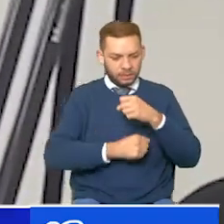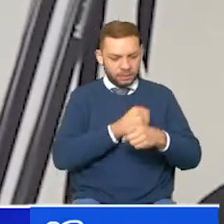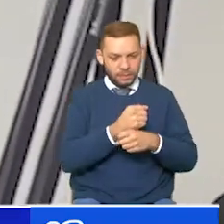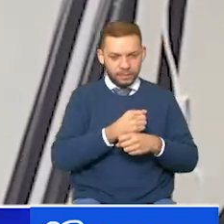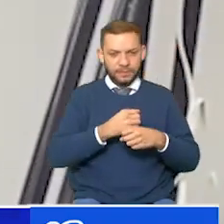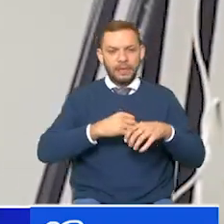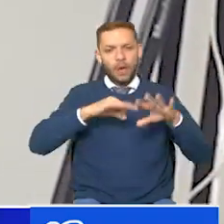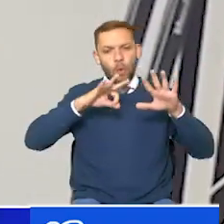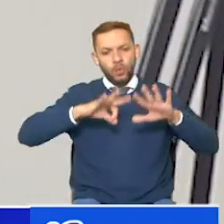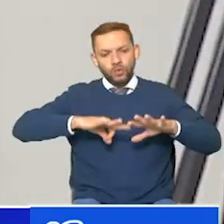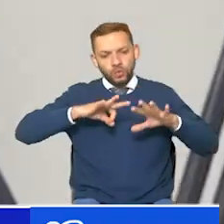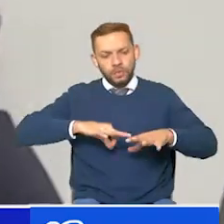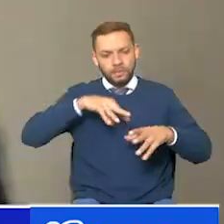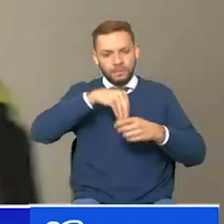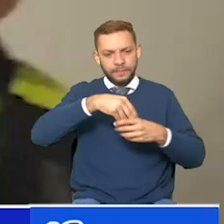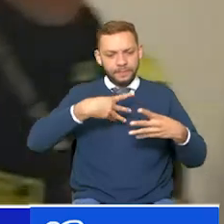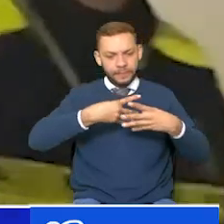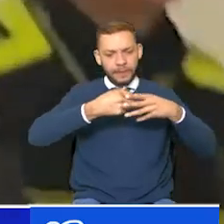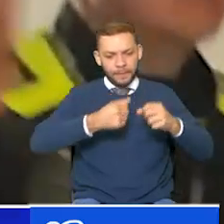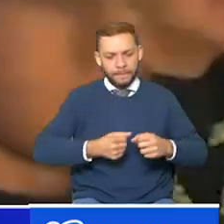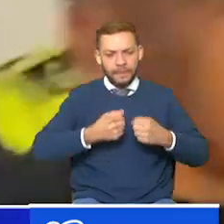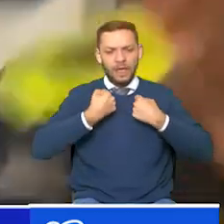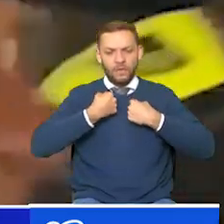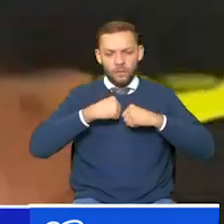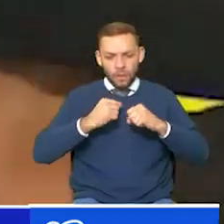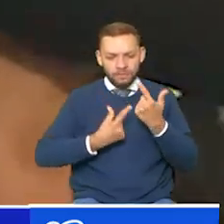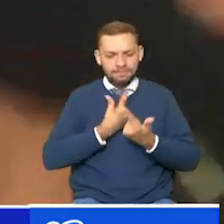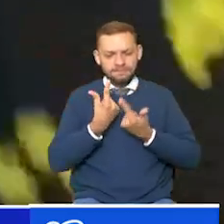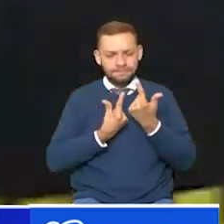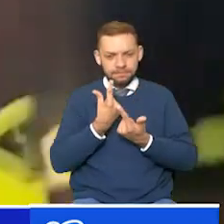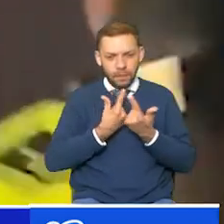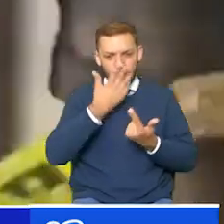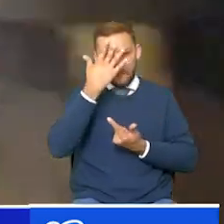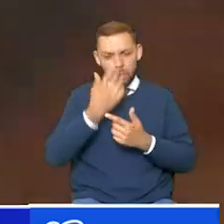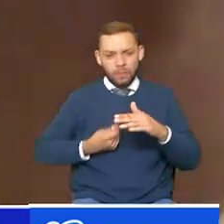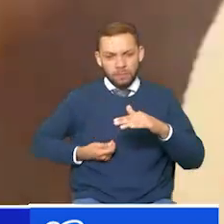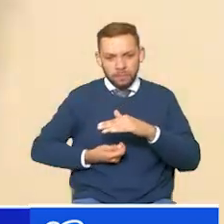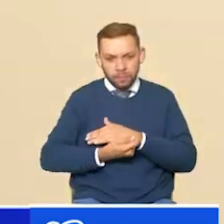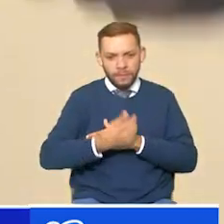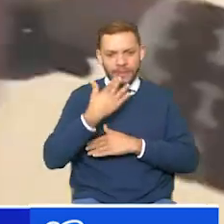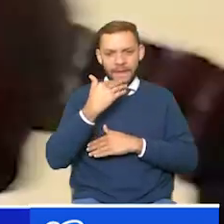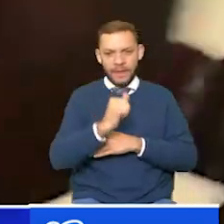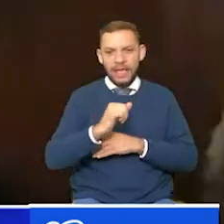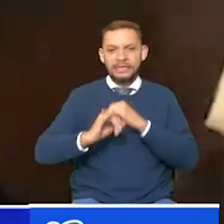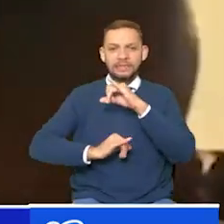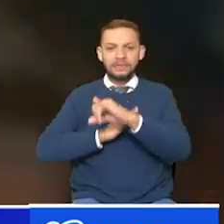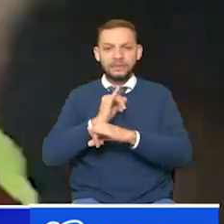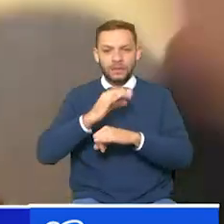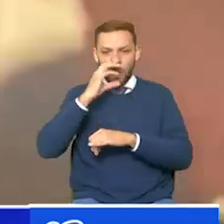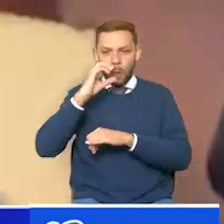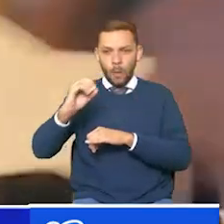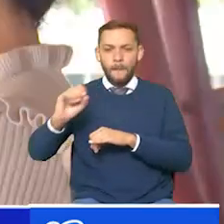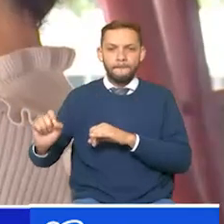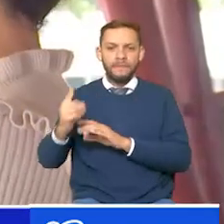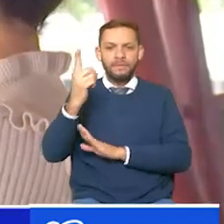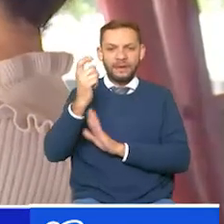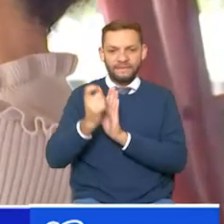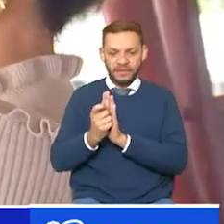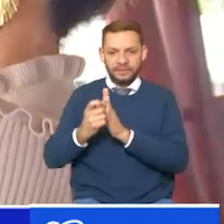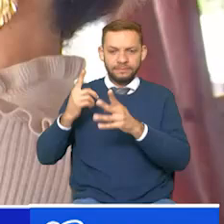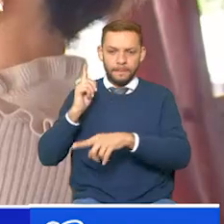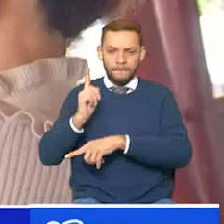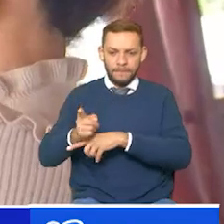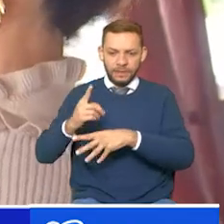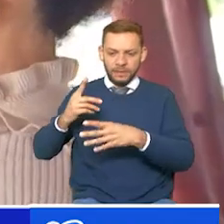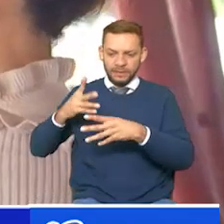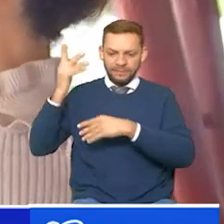marca un precedente en la lucha contra el feminicidio en Colombia ya que por primera vez un ciudadano extranjero recibe este tipo de condenas esta es